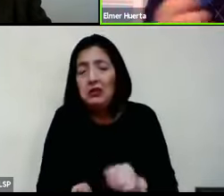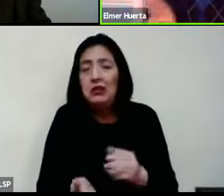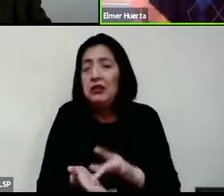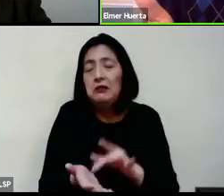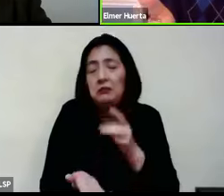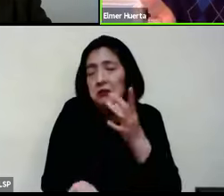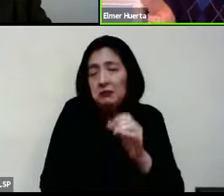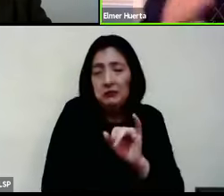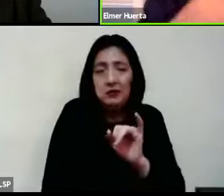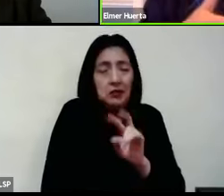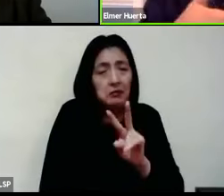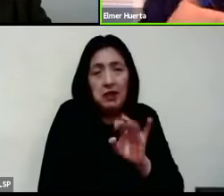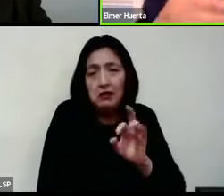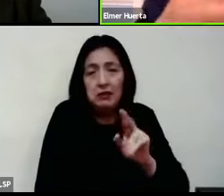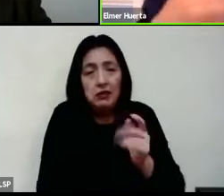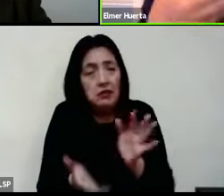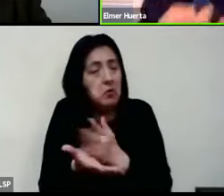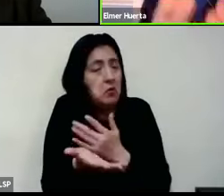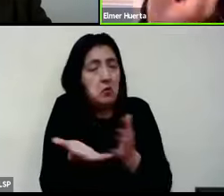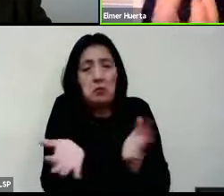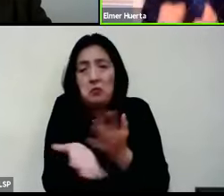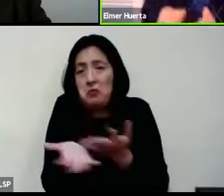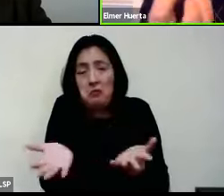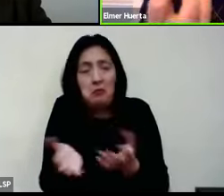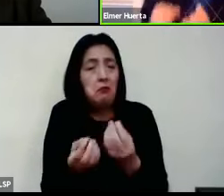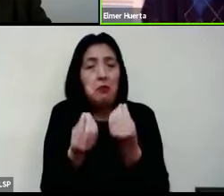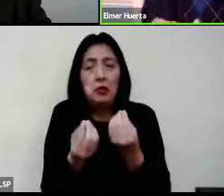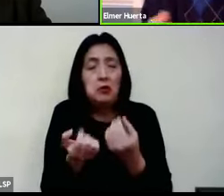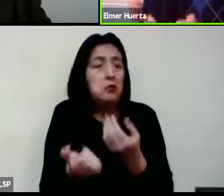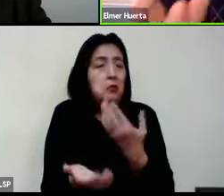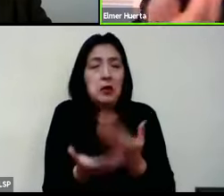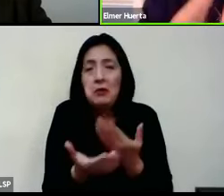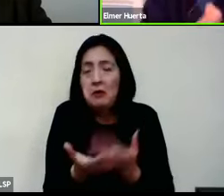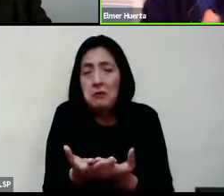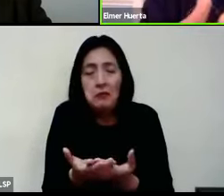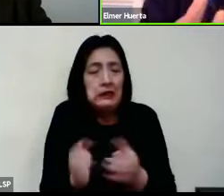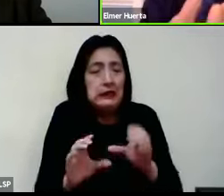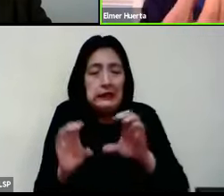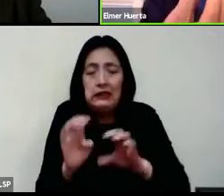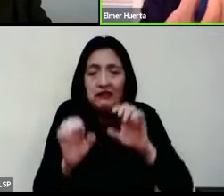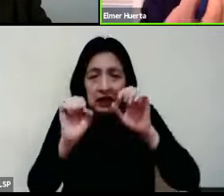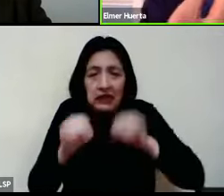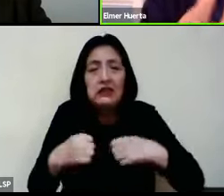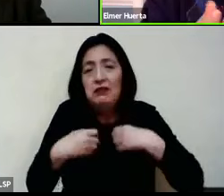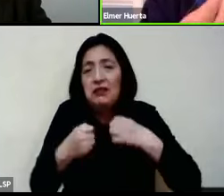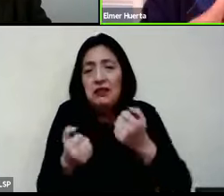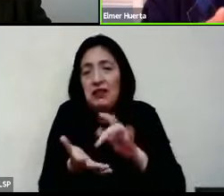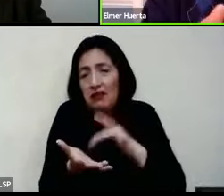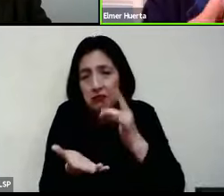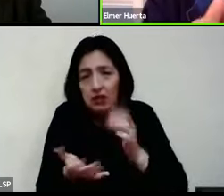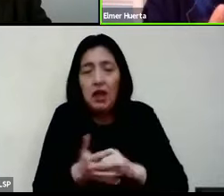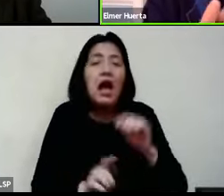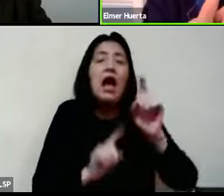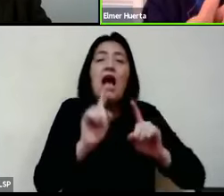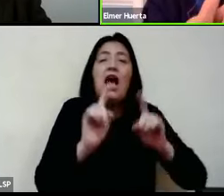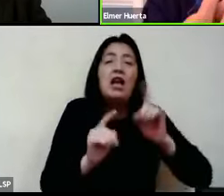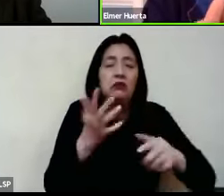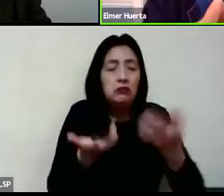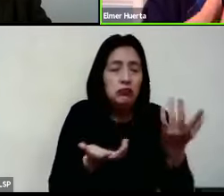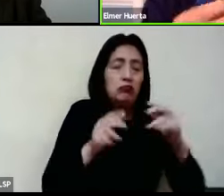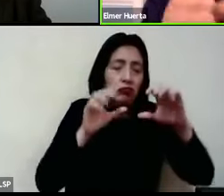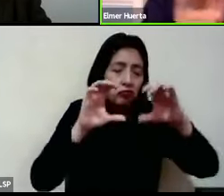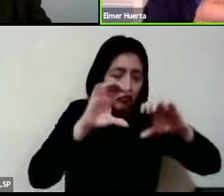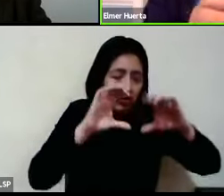no está indicada porque no hay sustento científico. Algunos estudiosos piensan que